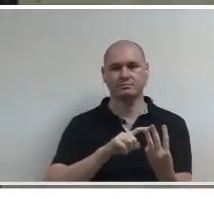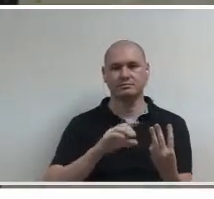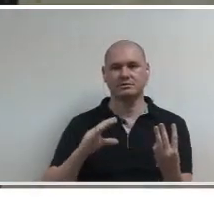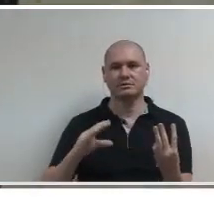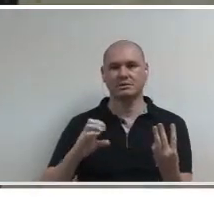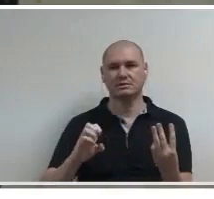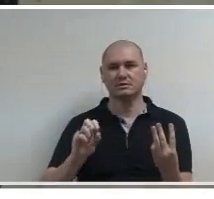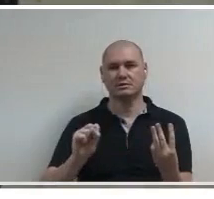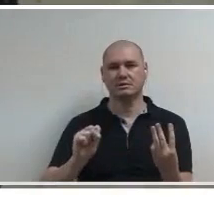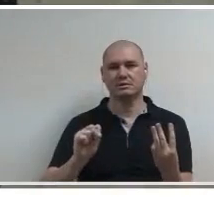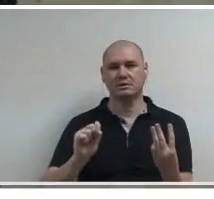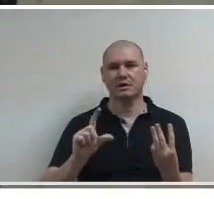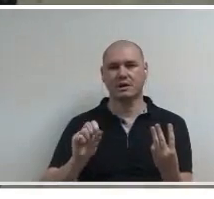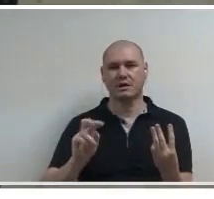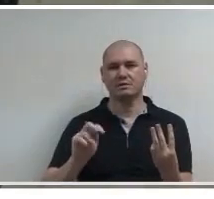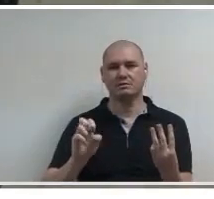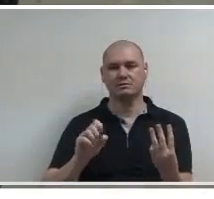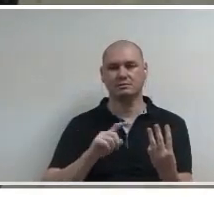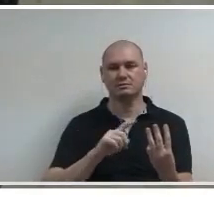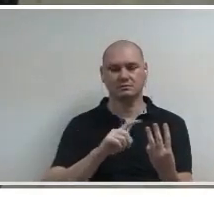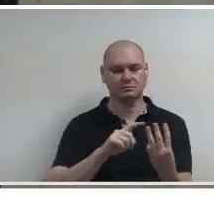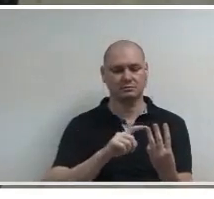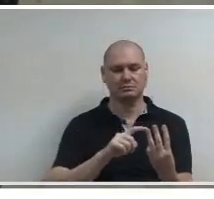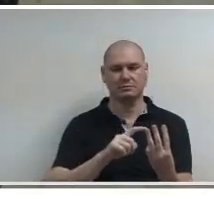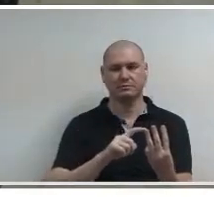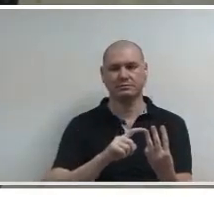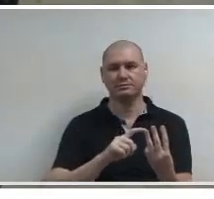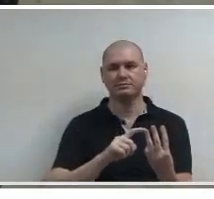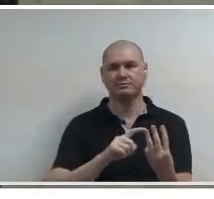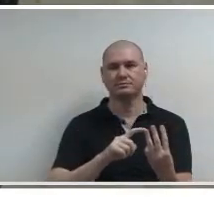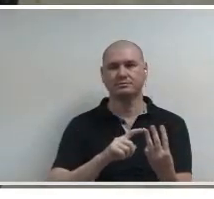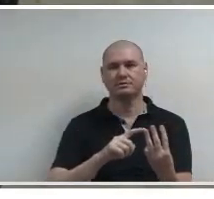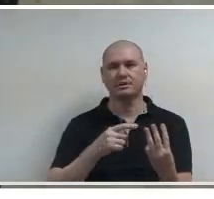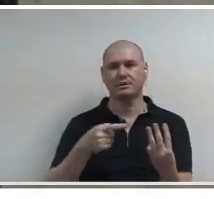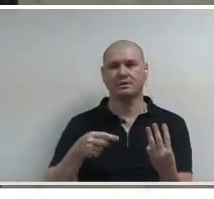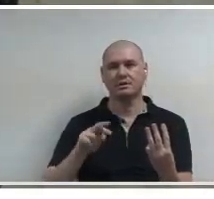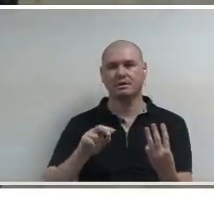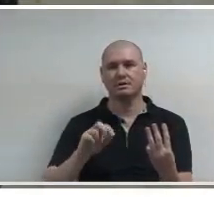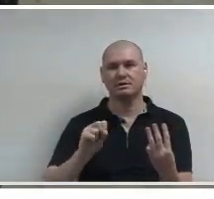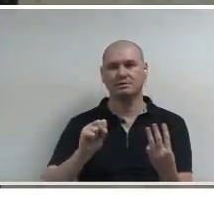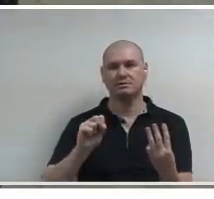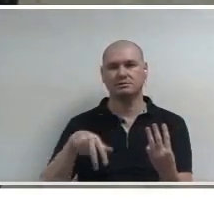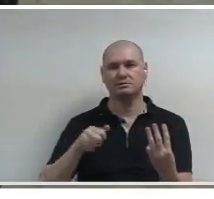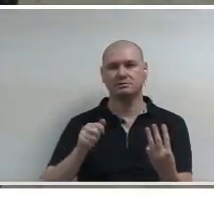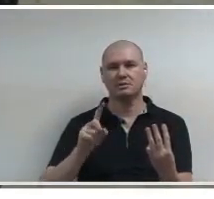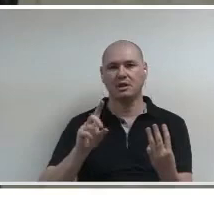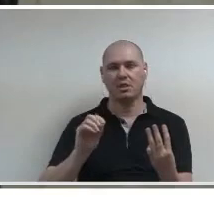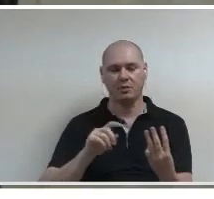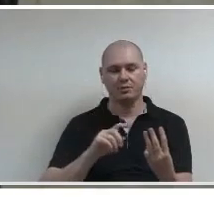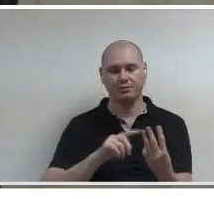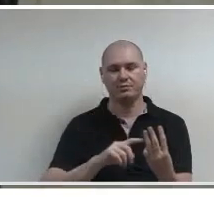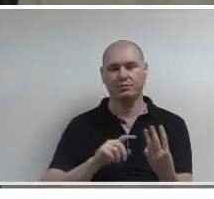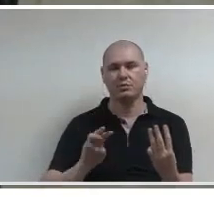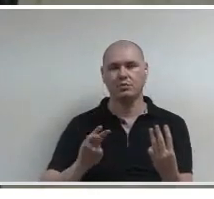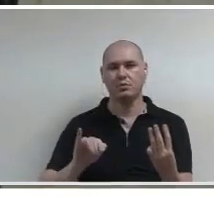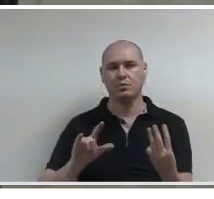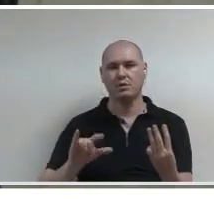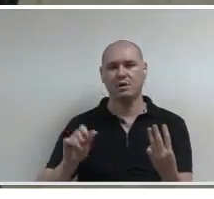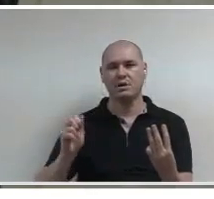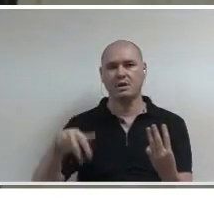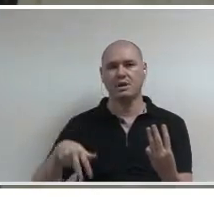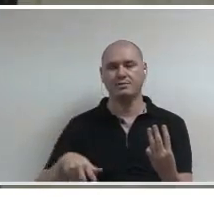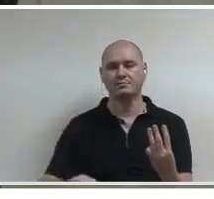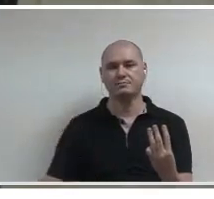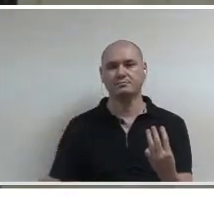María Liz Celeste Zárate de Alvarenga, abogado Eber Isnaldo Escobar Romero,